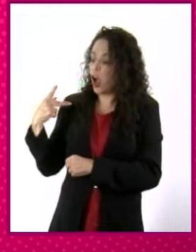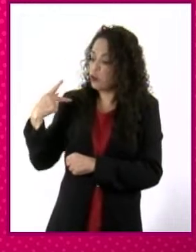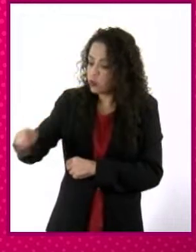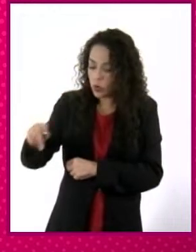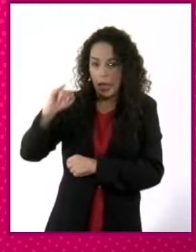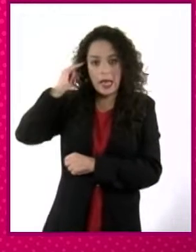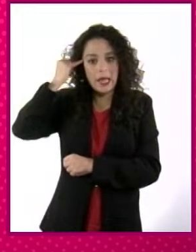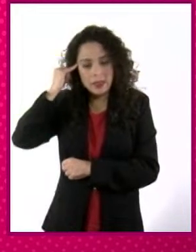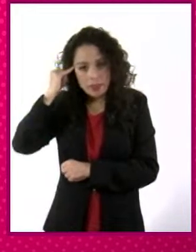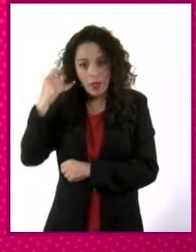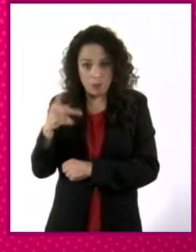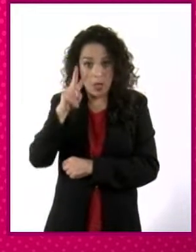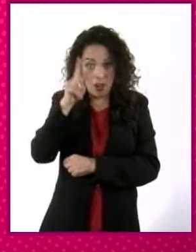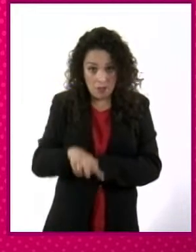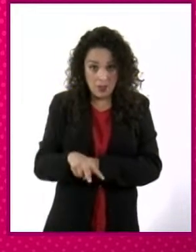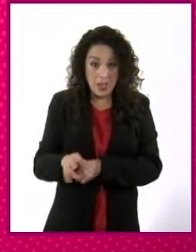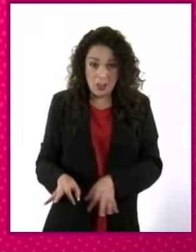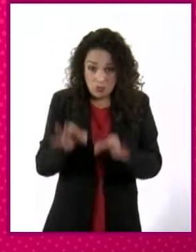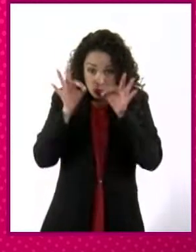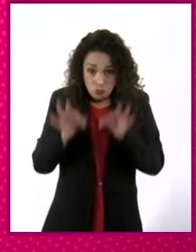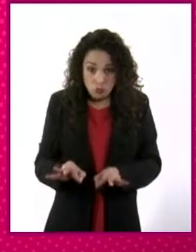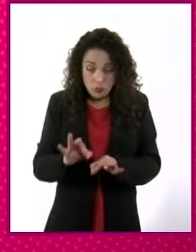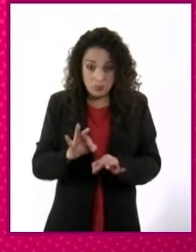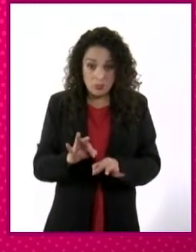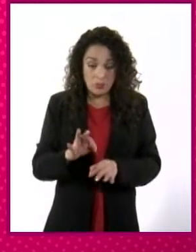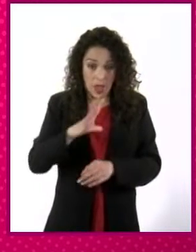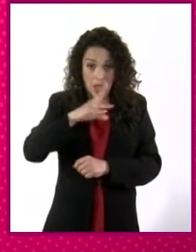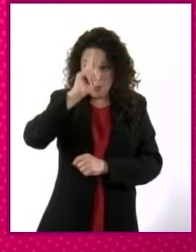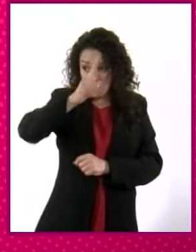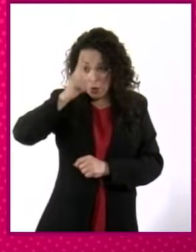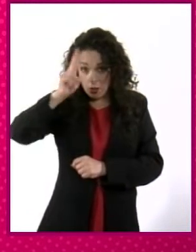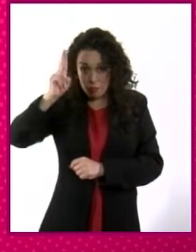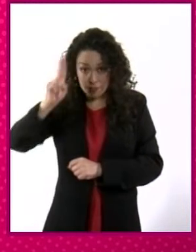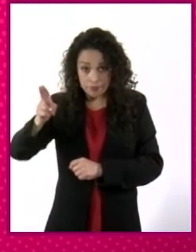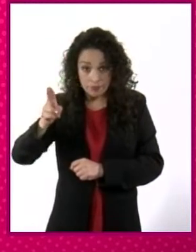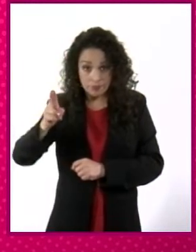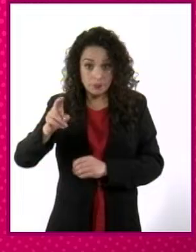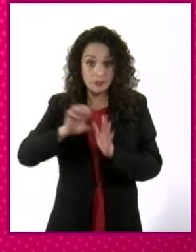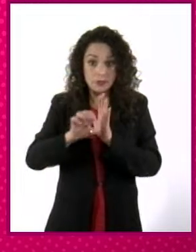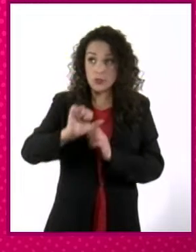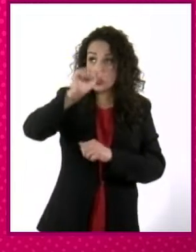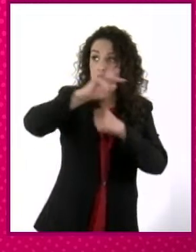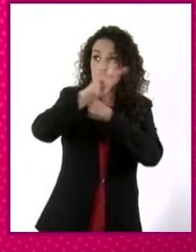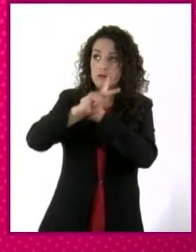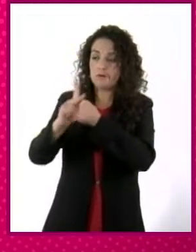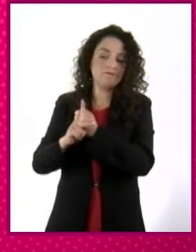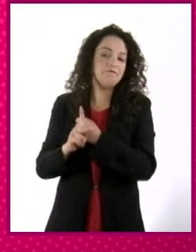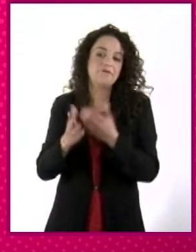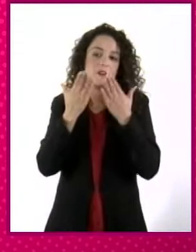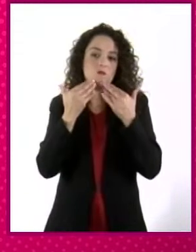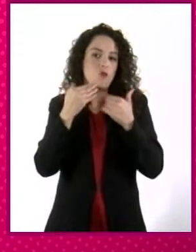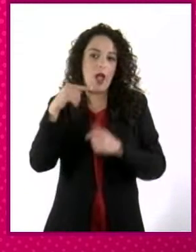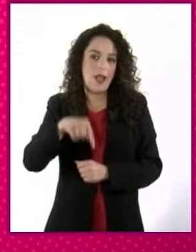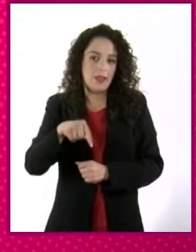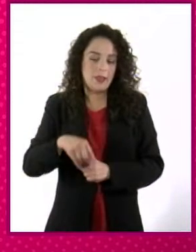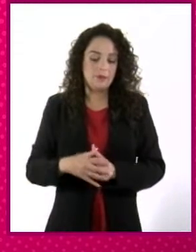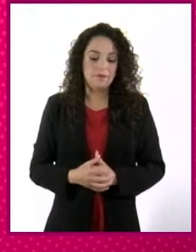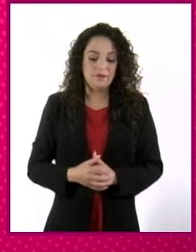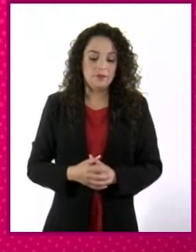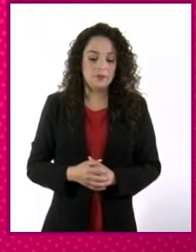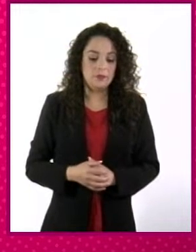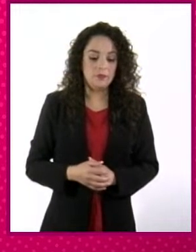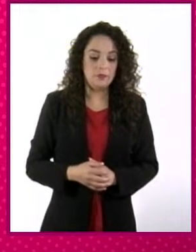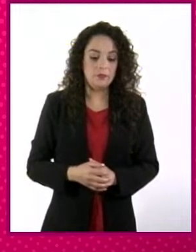es que nunca hubo una prohibición como en la historia de otros países. Y muchos esclavizados, sobre